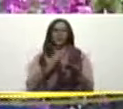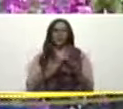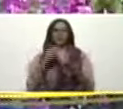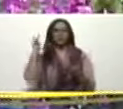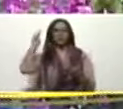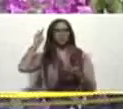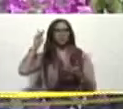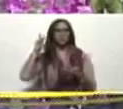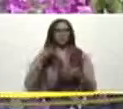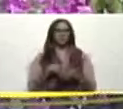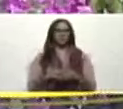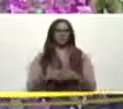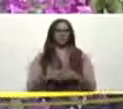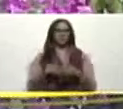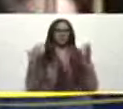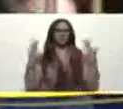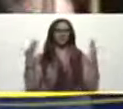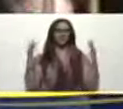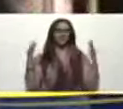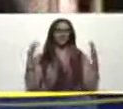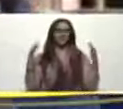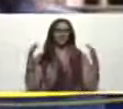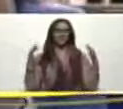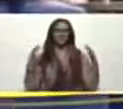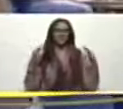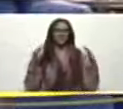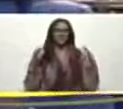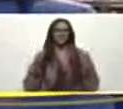profesora. Estaba viendo